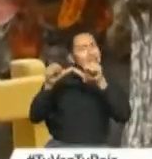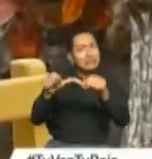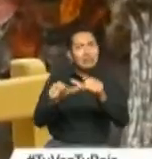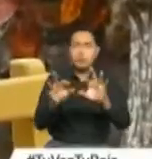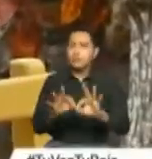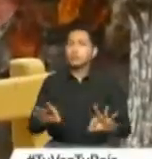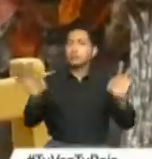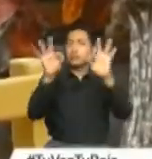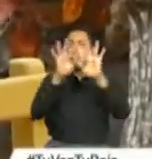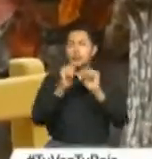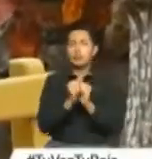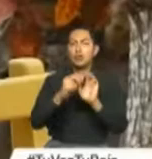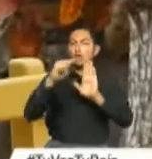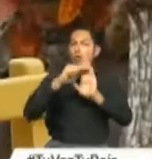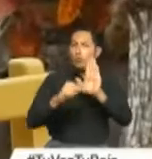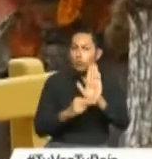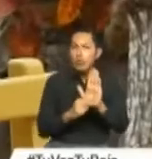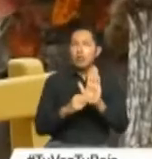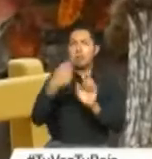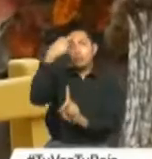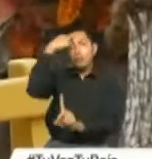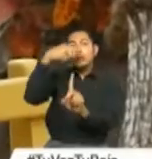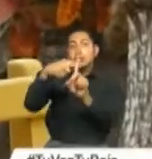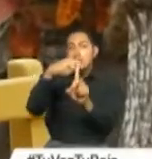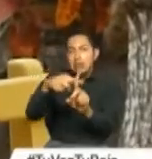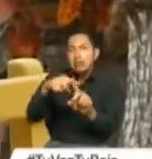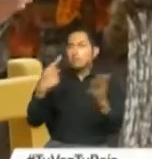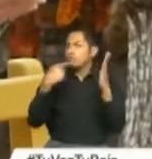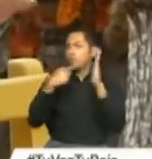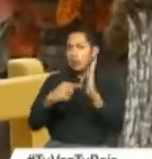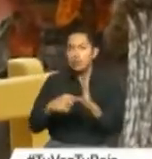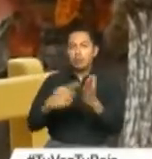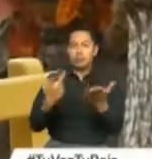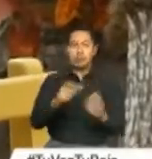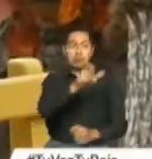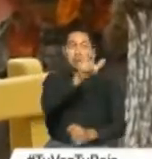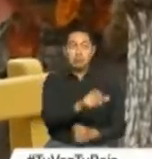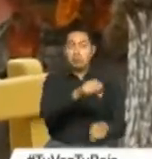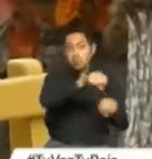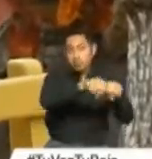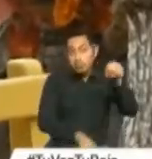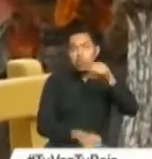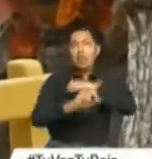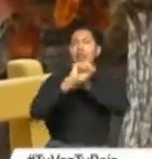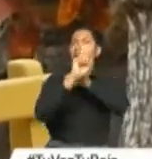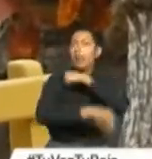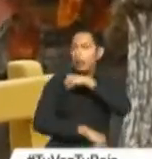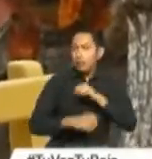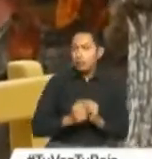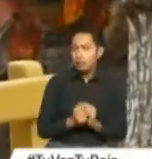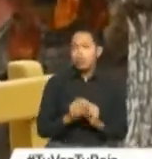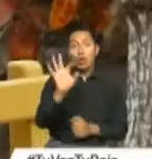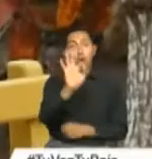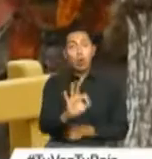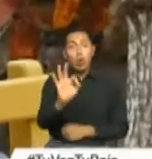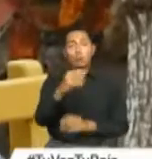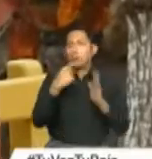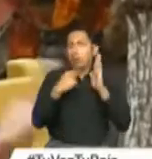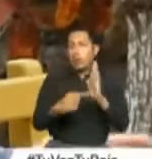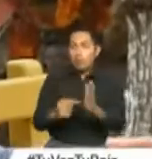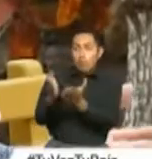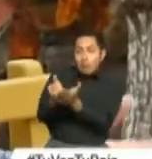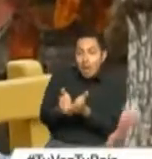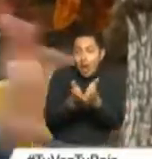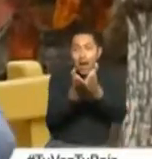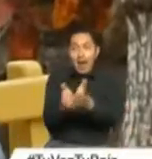más efectivas, criterios de valoración, de sanción ambiental. Conocemos el caso emblemático, por ejemplo, del barco chino, que dejó